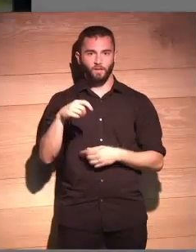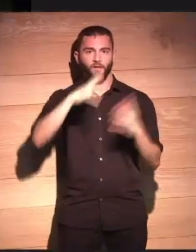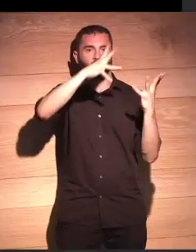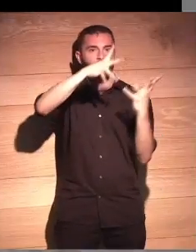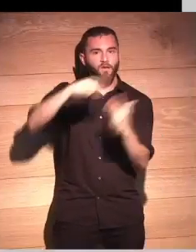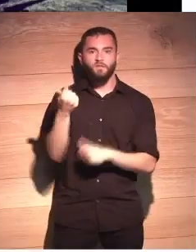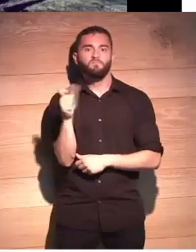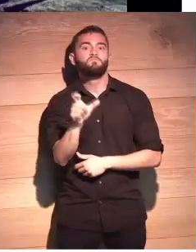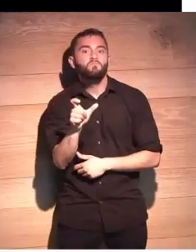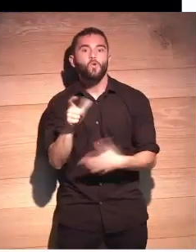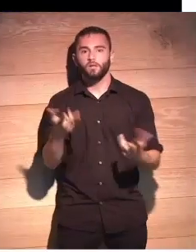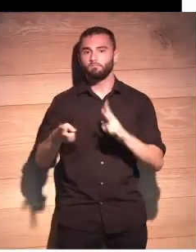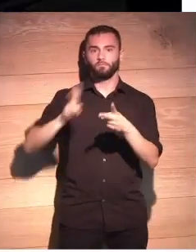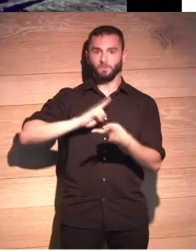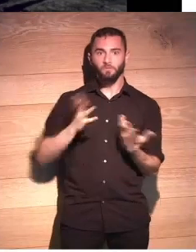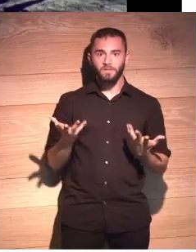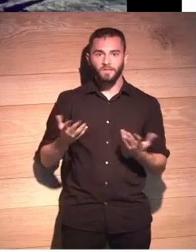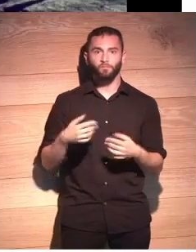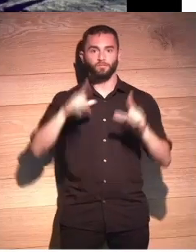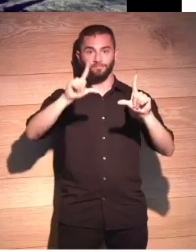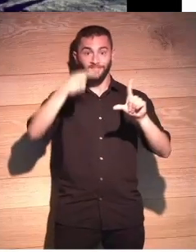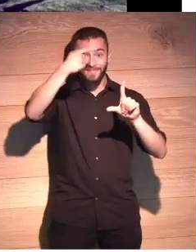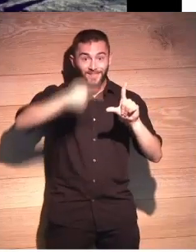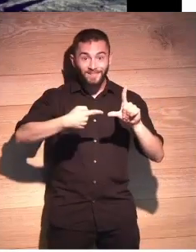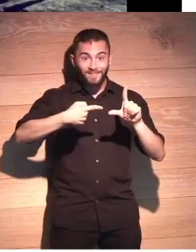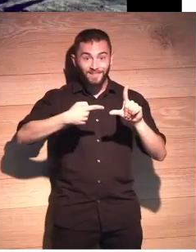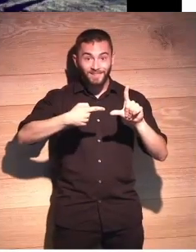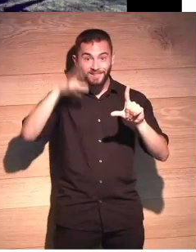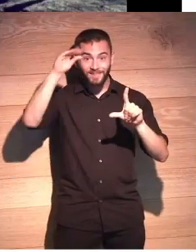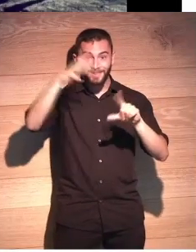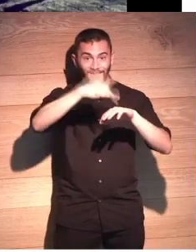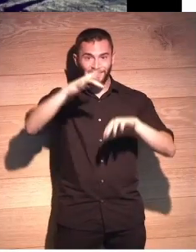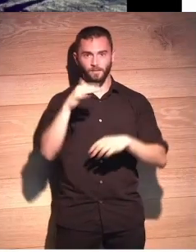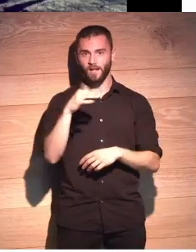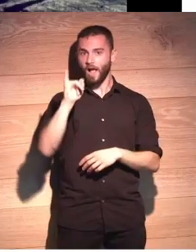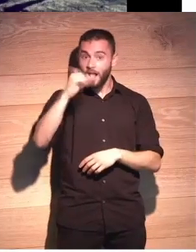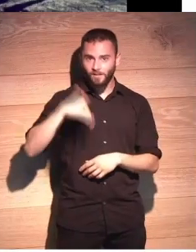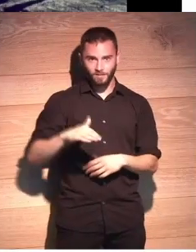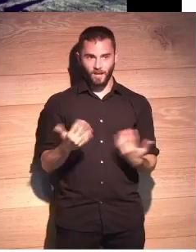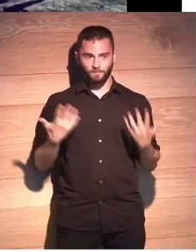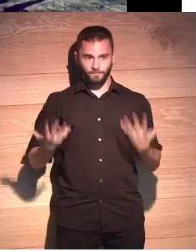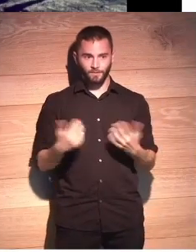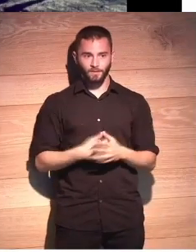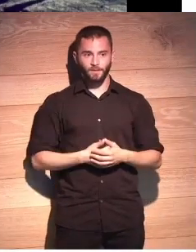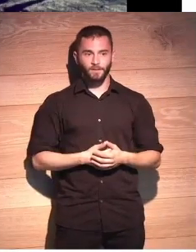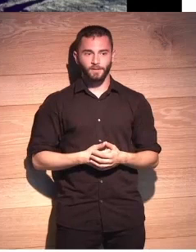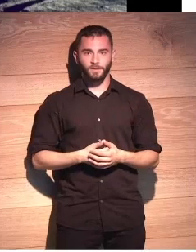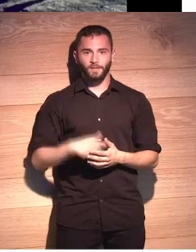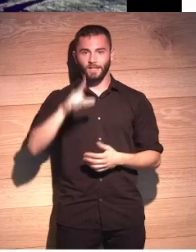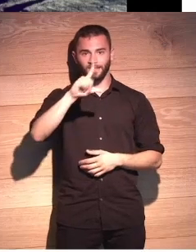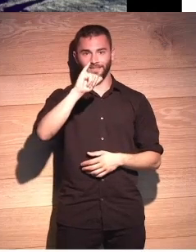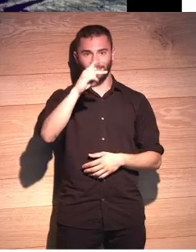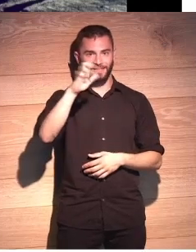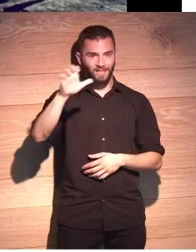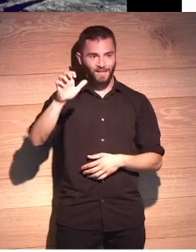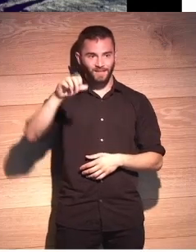llevando? Y le da el resultado. Bueno, pues esta interfaz ya la tenemos y ahora ya sí que vamos a ir. Me falta la slide más